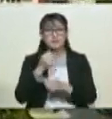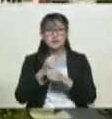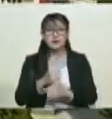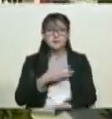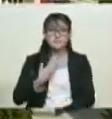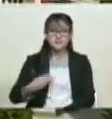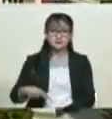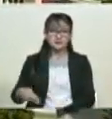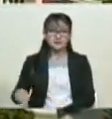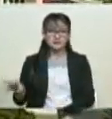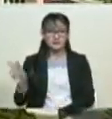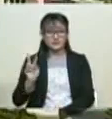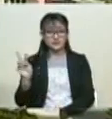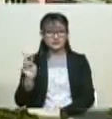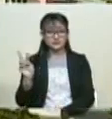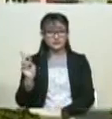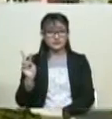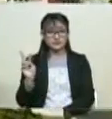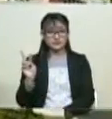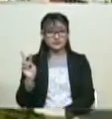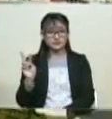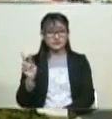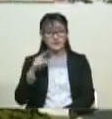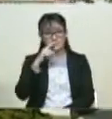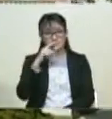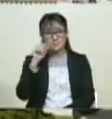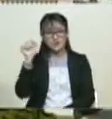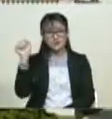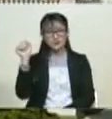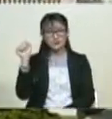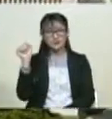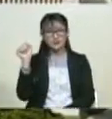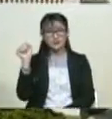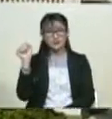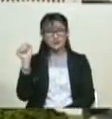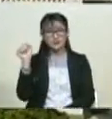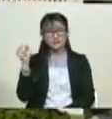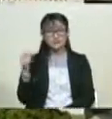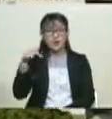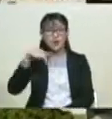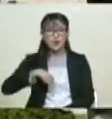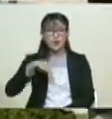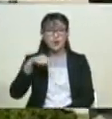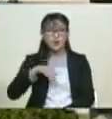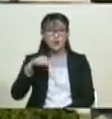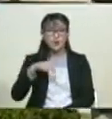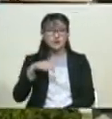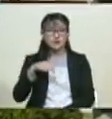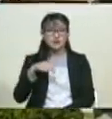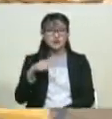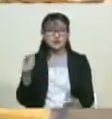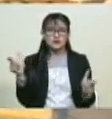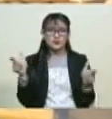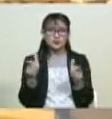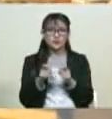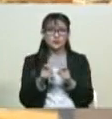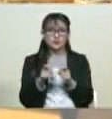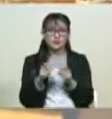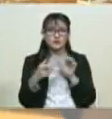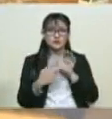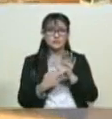presidente de la república bolivariana de venezuela nicolás maduro moros que el día de hoy va a mantener una reunión con